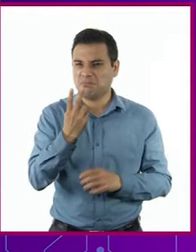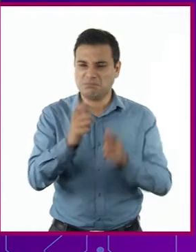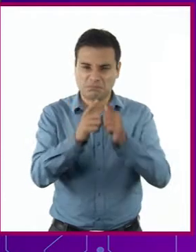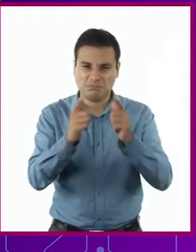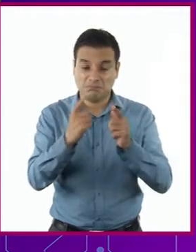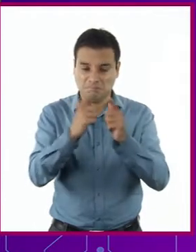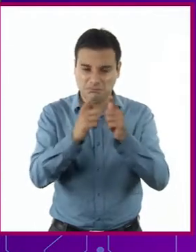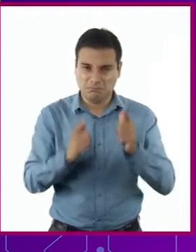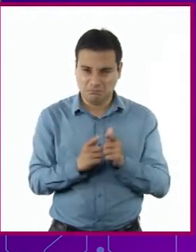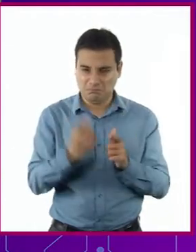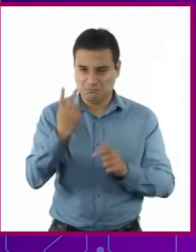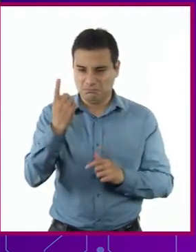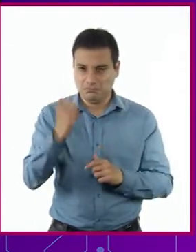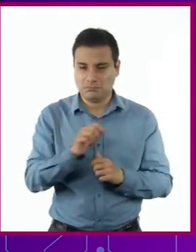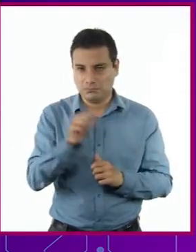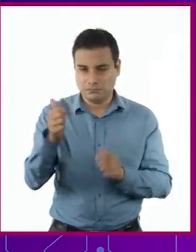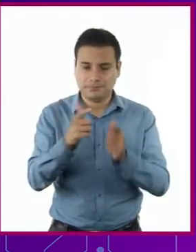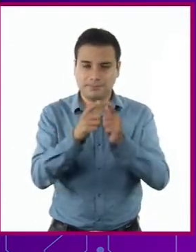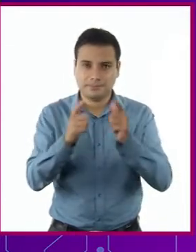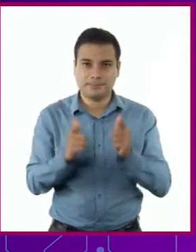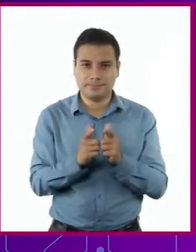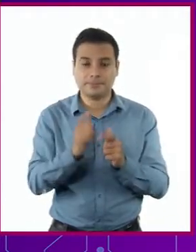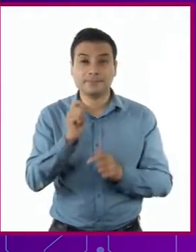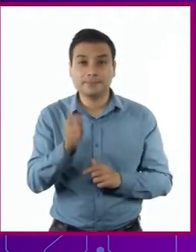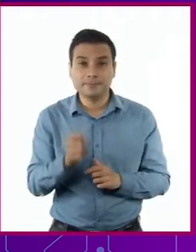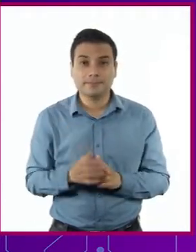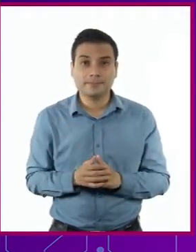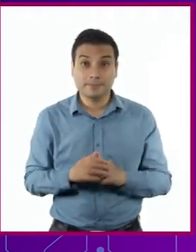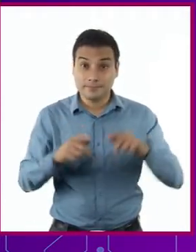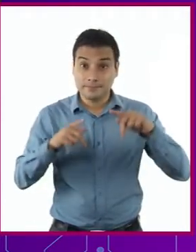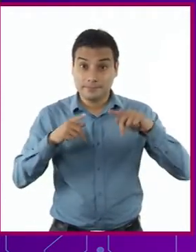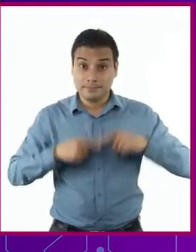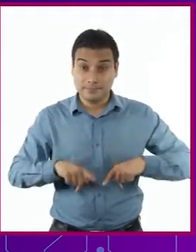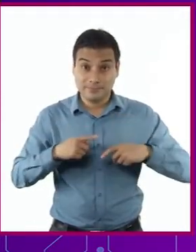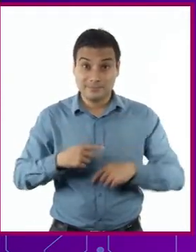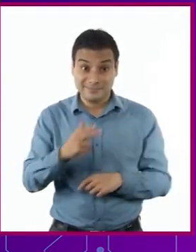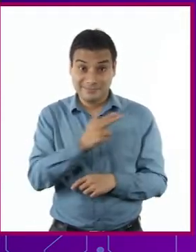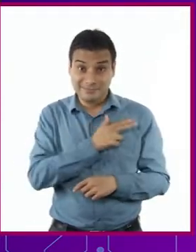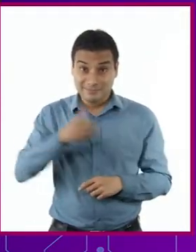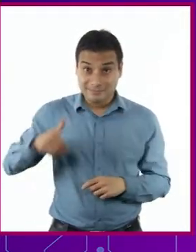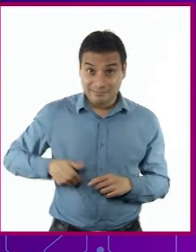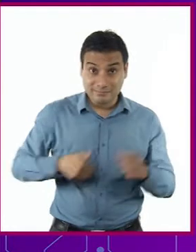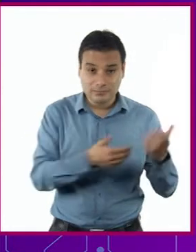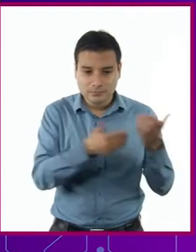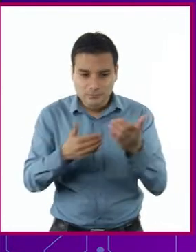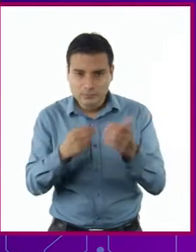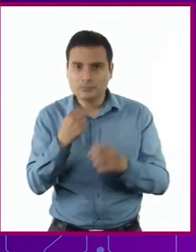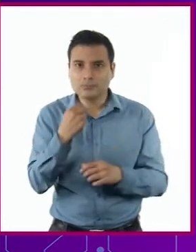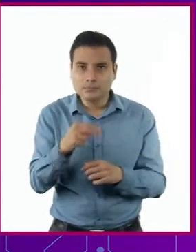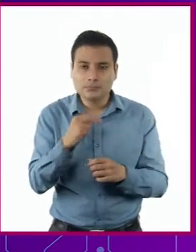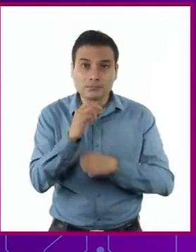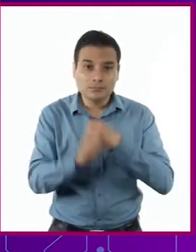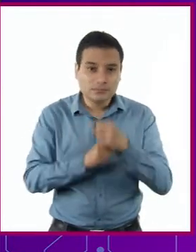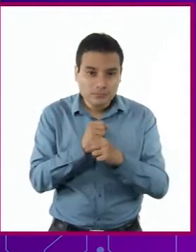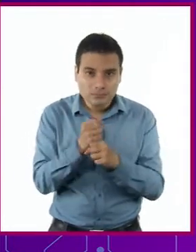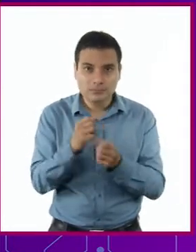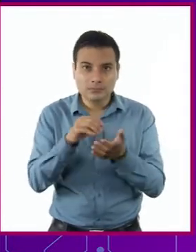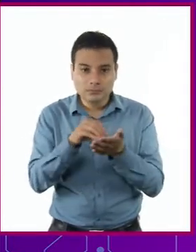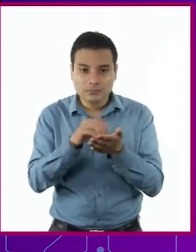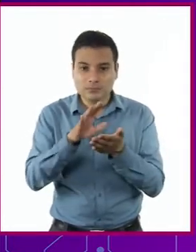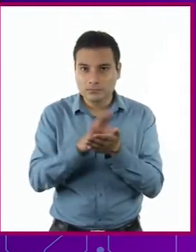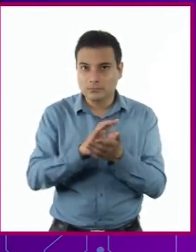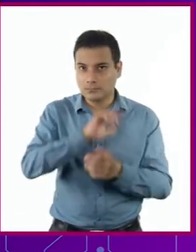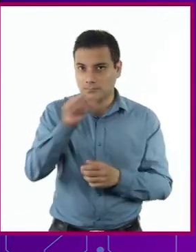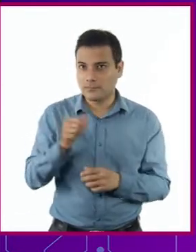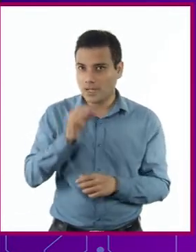comisión estaba, cada vez que sacábamos un herido, pues tomando nota del nombre, la edad, para poder informar a